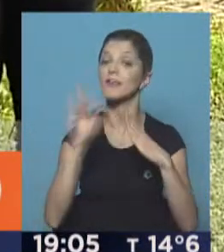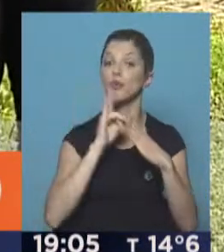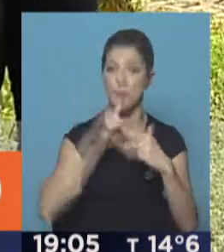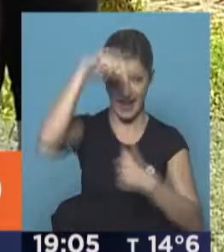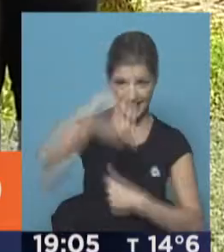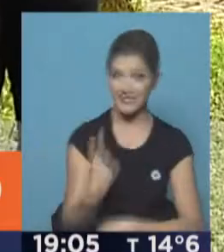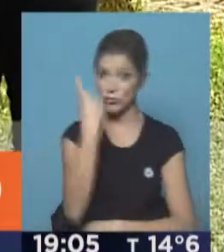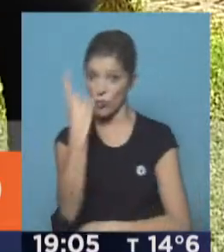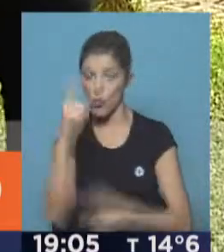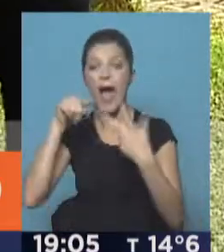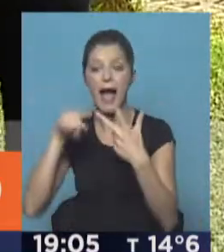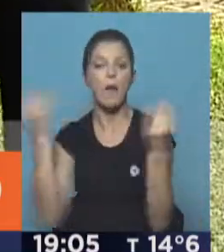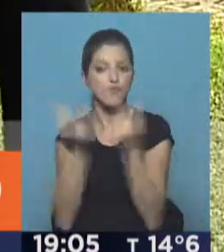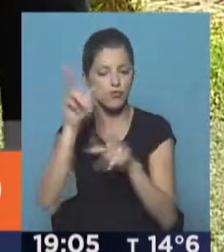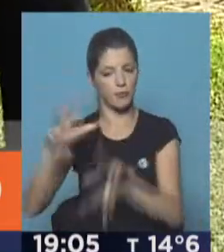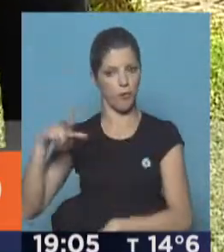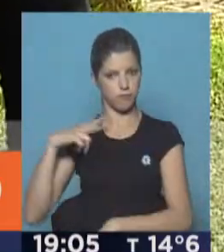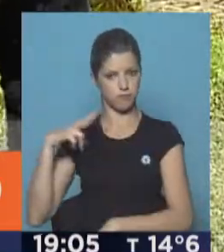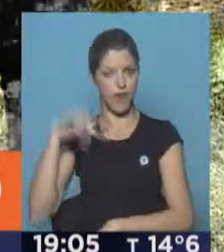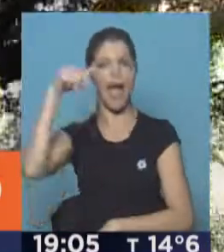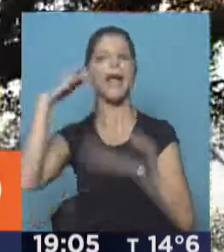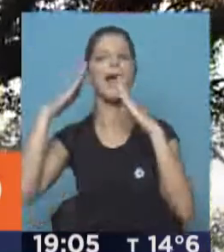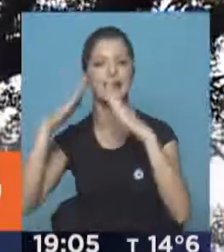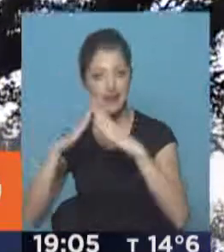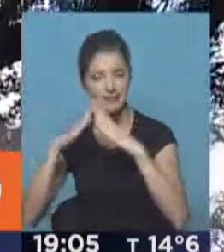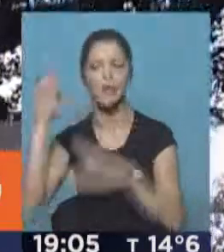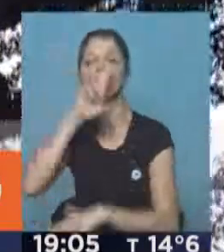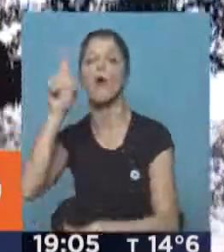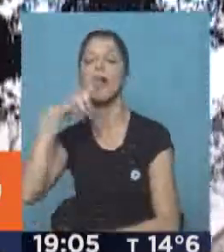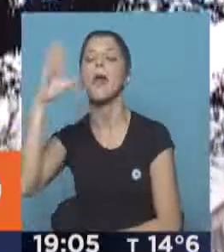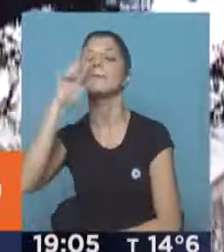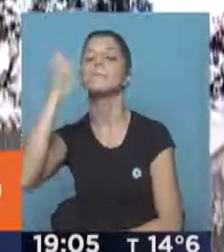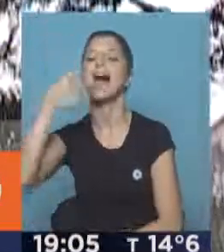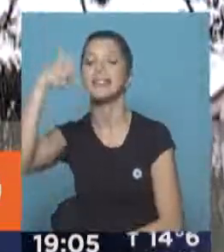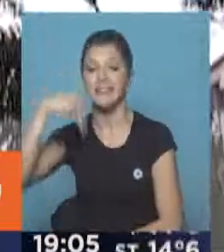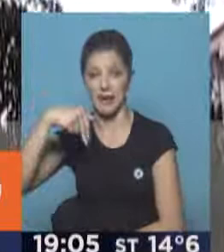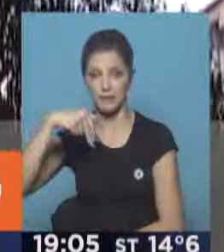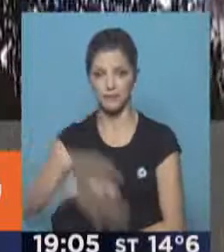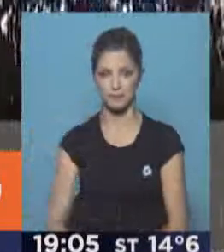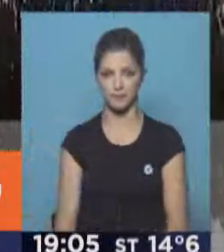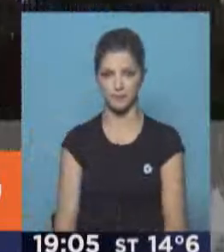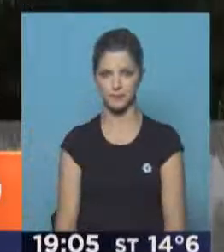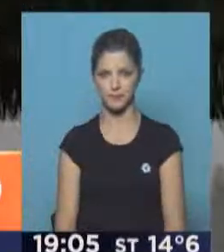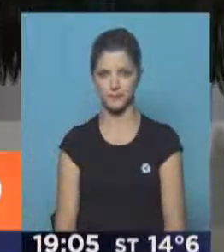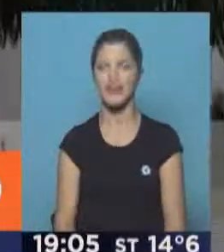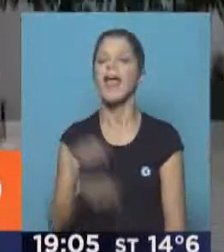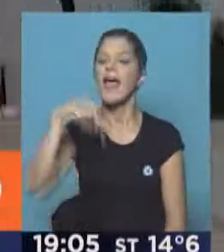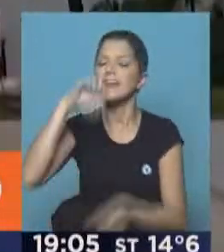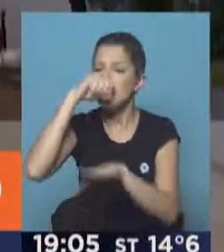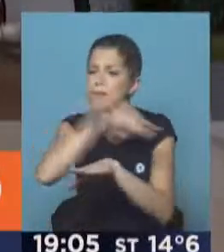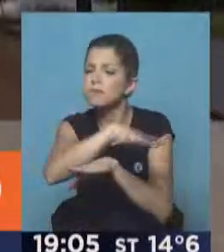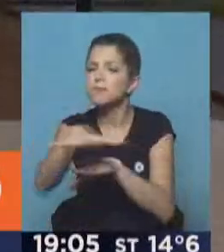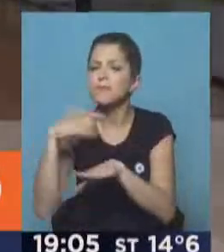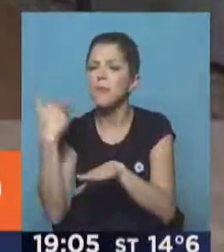de élite pasó por aquí, por la casa de Doña Florencia Bazán de Laguna. Este patio nos permite hablar de las